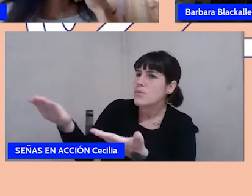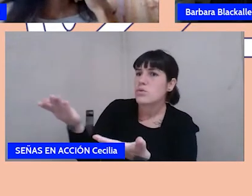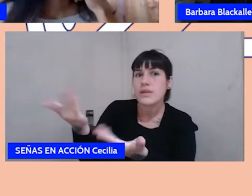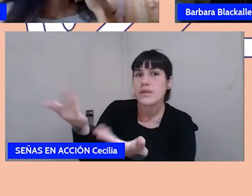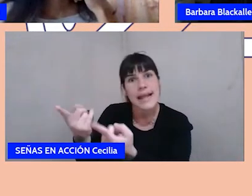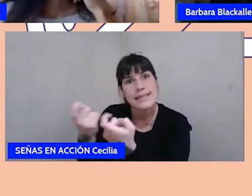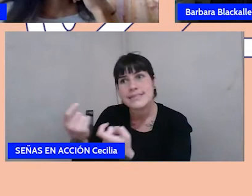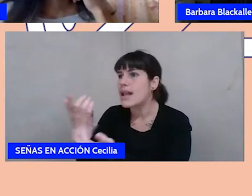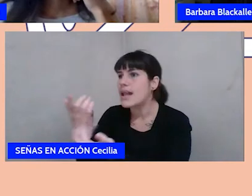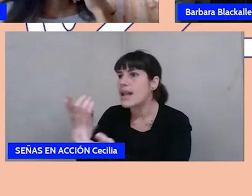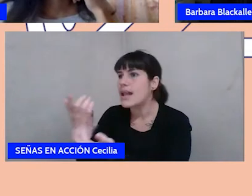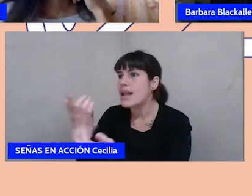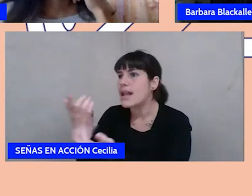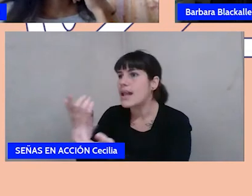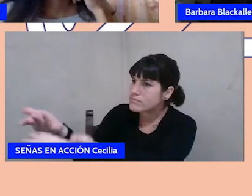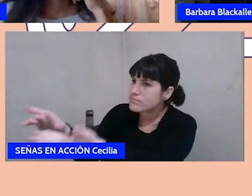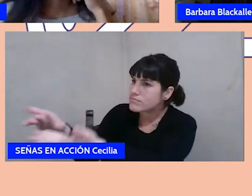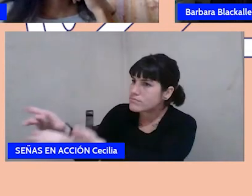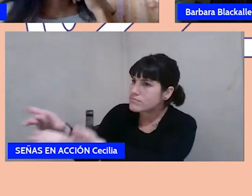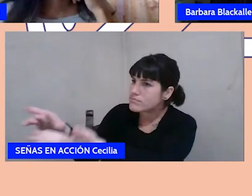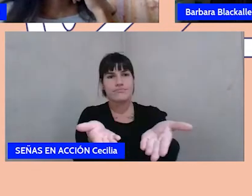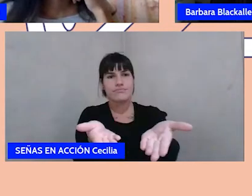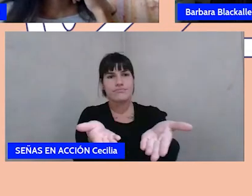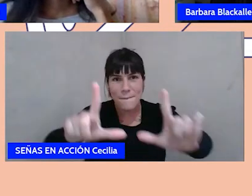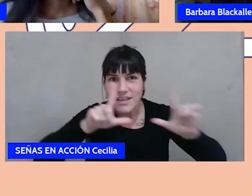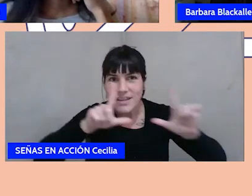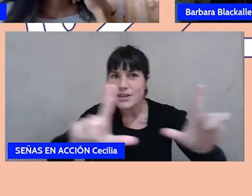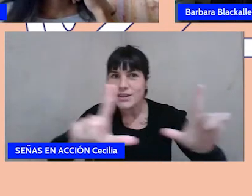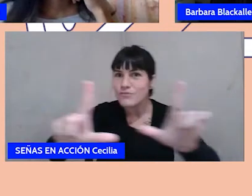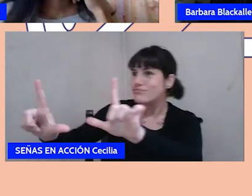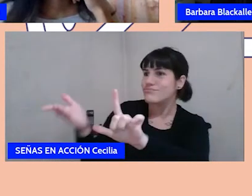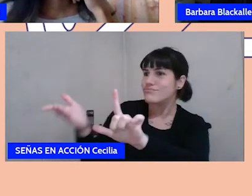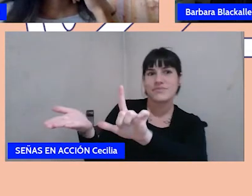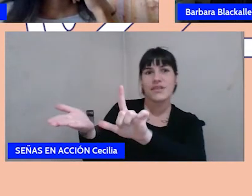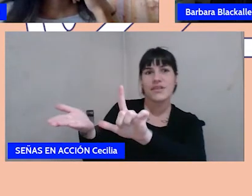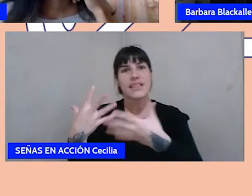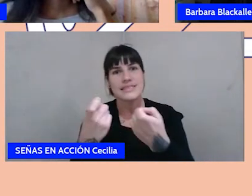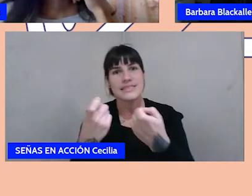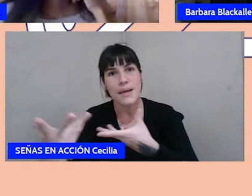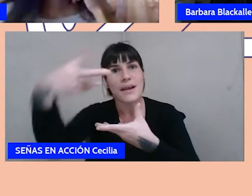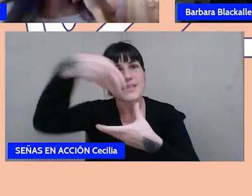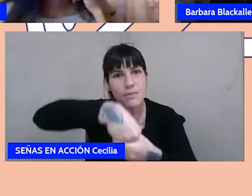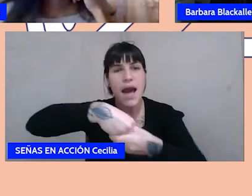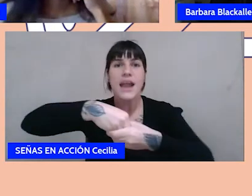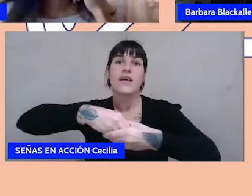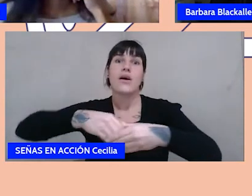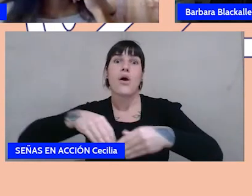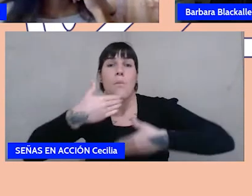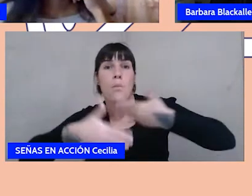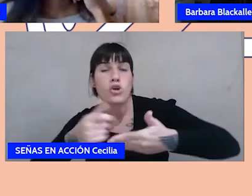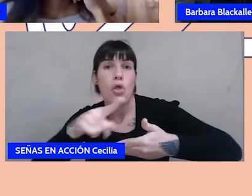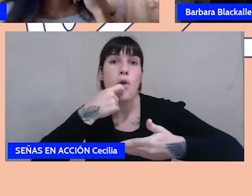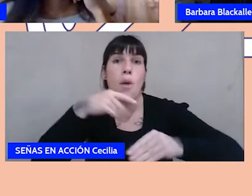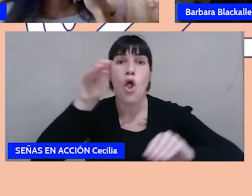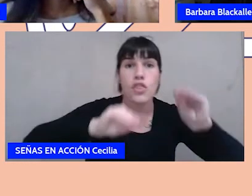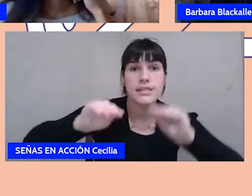tienen ganas de participar en los procesos de diseño, en los procesos participativos. Y entonces, nada, lanzamos una encuesta